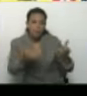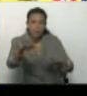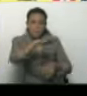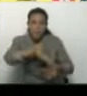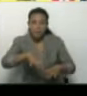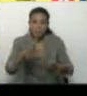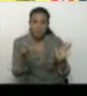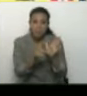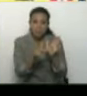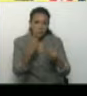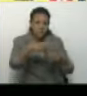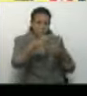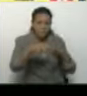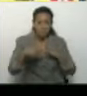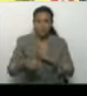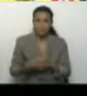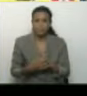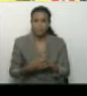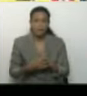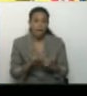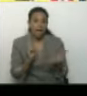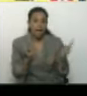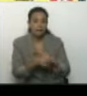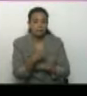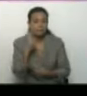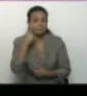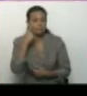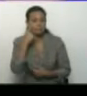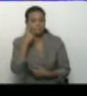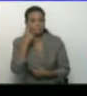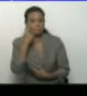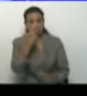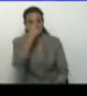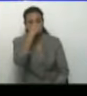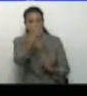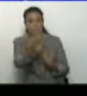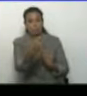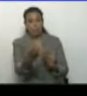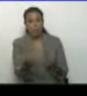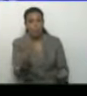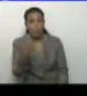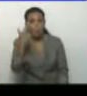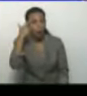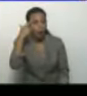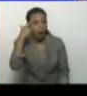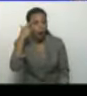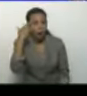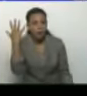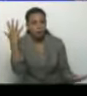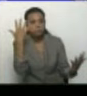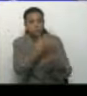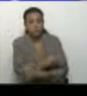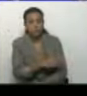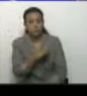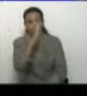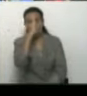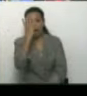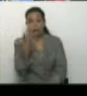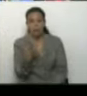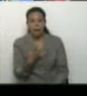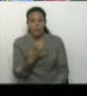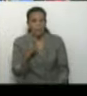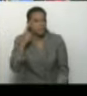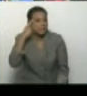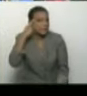vida, que hubo en Venezuela. Me cambió la vida, de verdad que yo empecé a sentir pasión